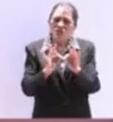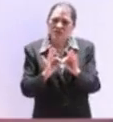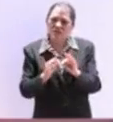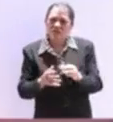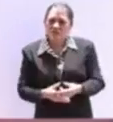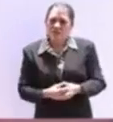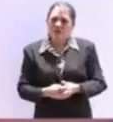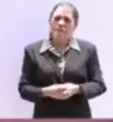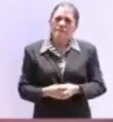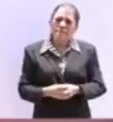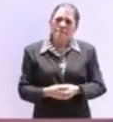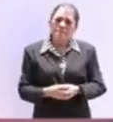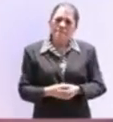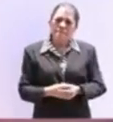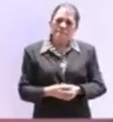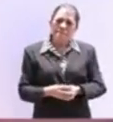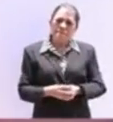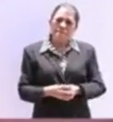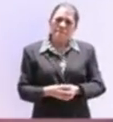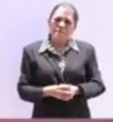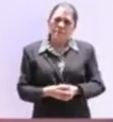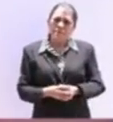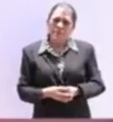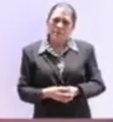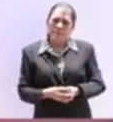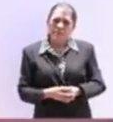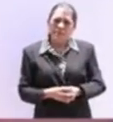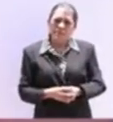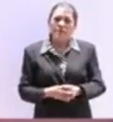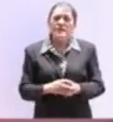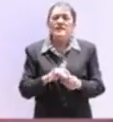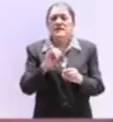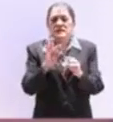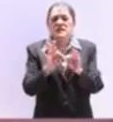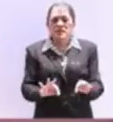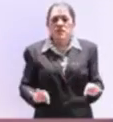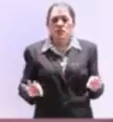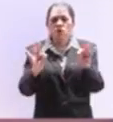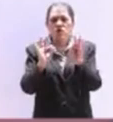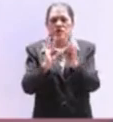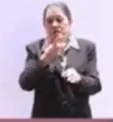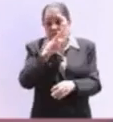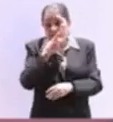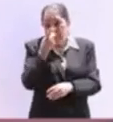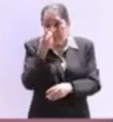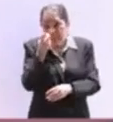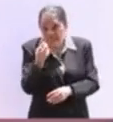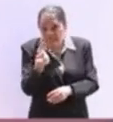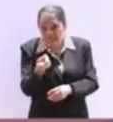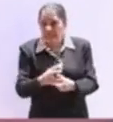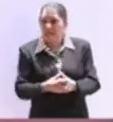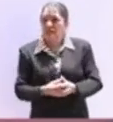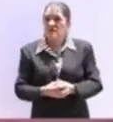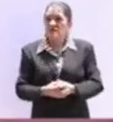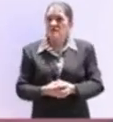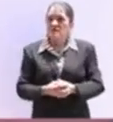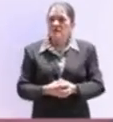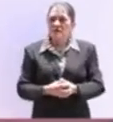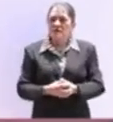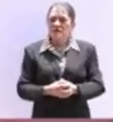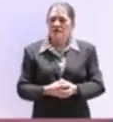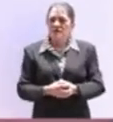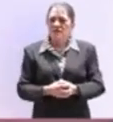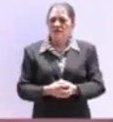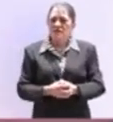el alcantarillado, entre otros. Es muy importante también comentarles que hemos puesto un